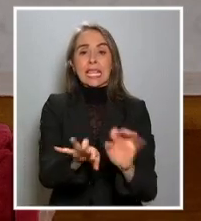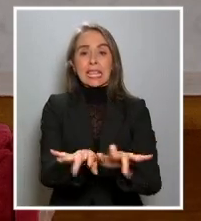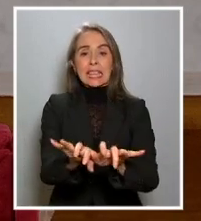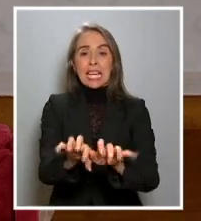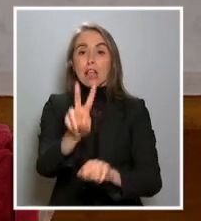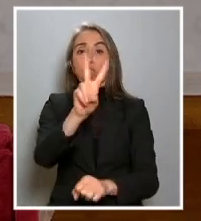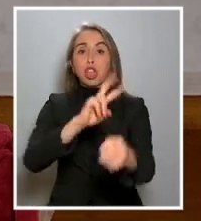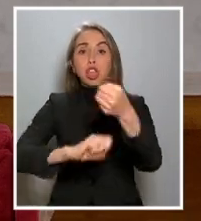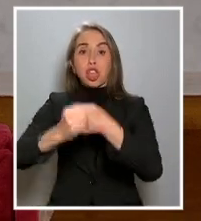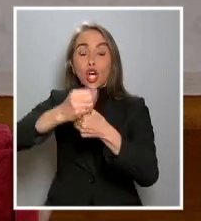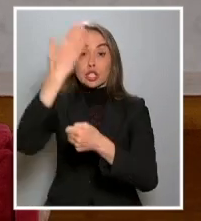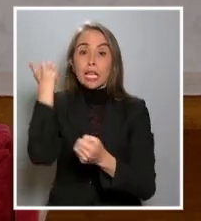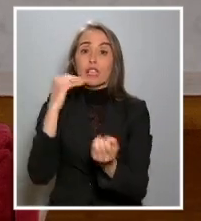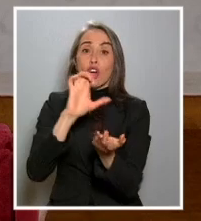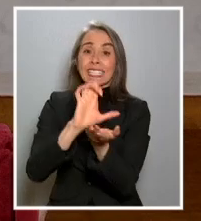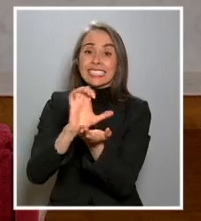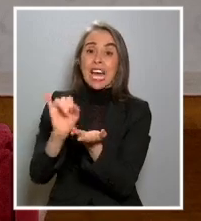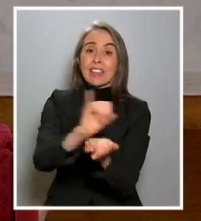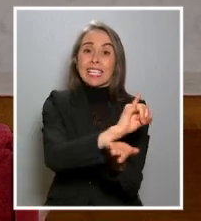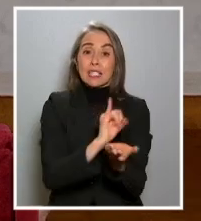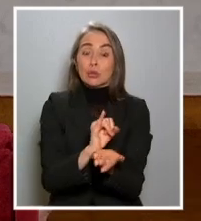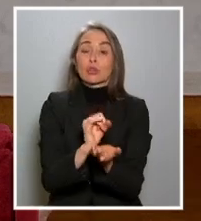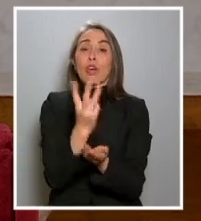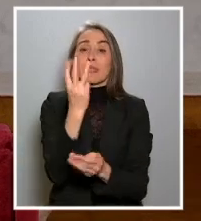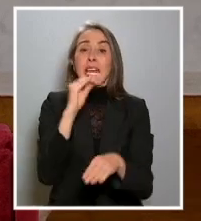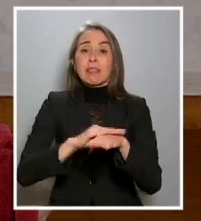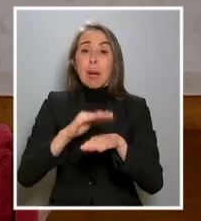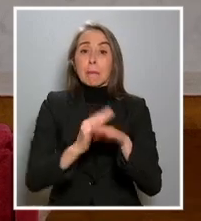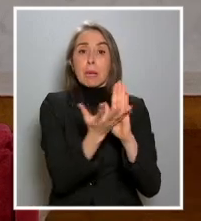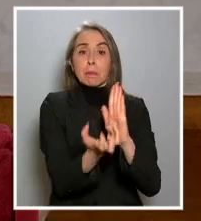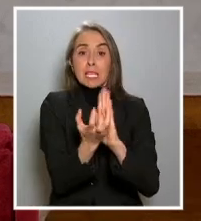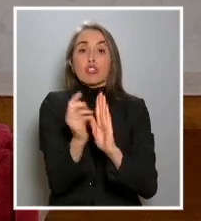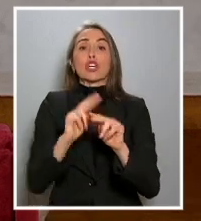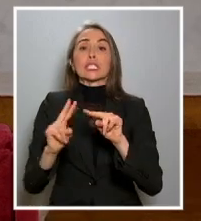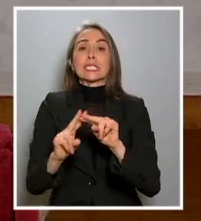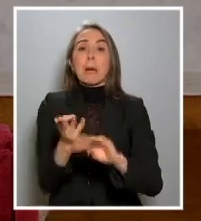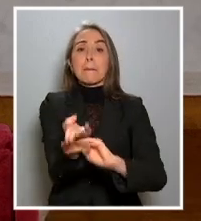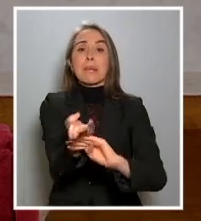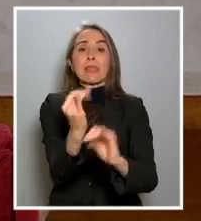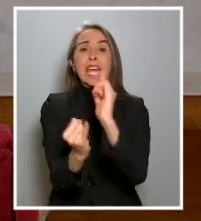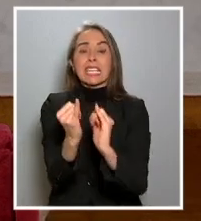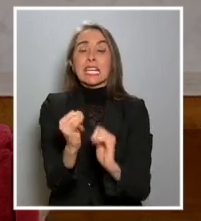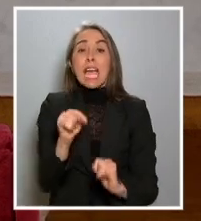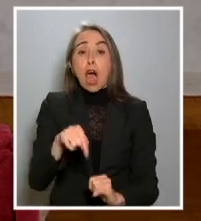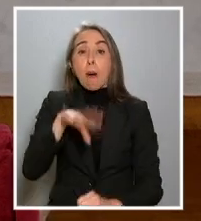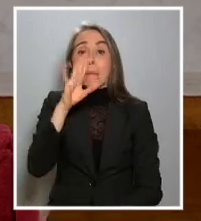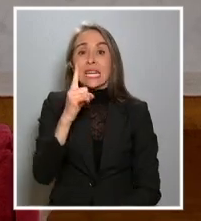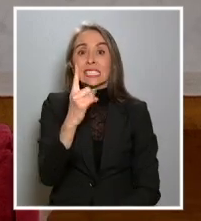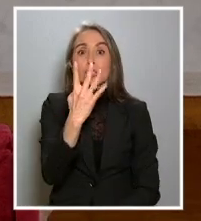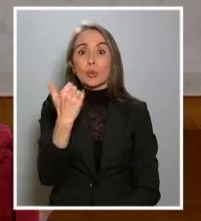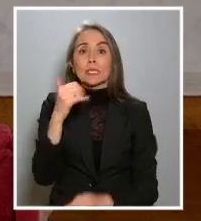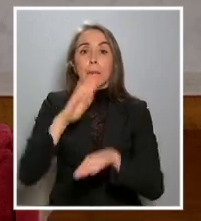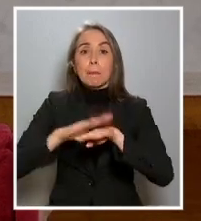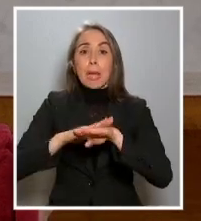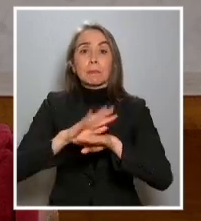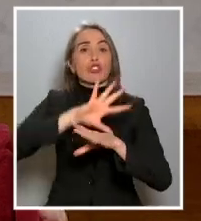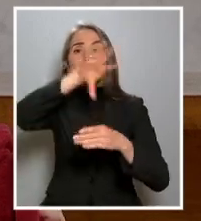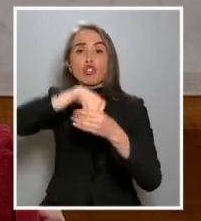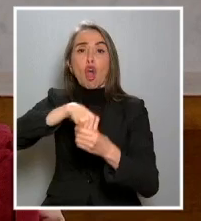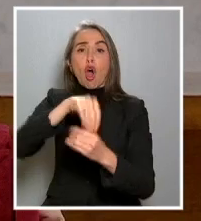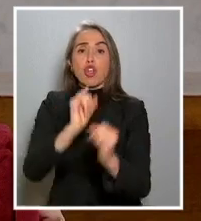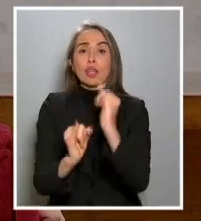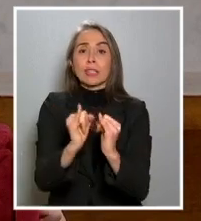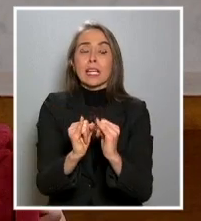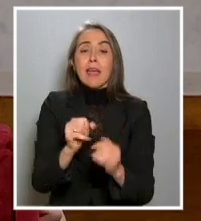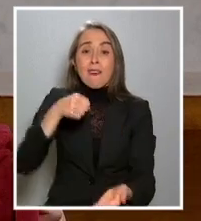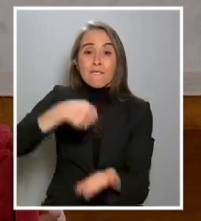si hace 2 años el Estado tenía alrededor de 30 permisos digitalizados, hoy día ya tiene más de 146 y antes de fin de año vamos a haber alcanzado